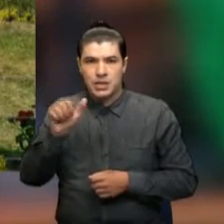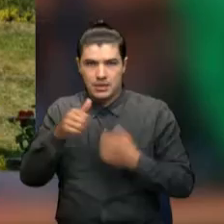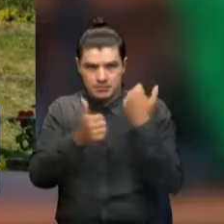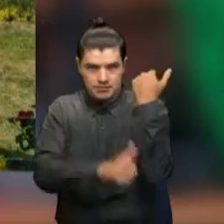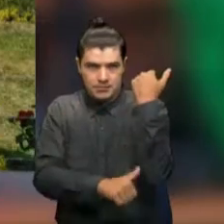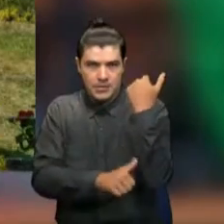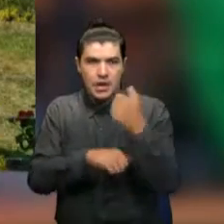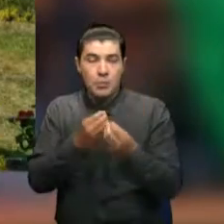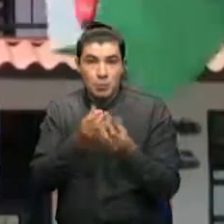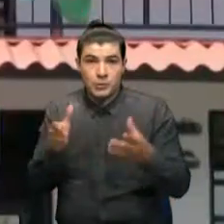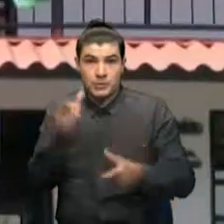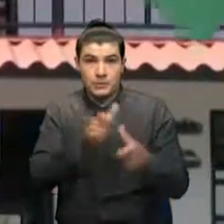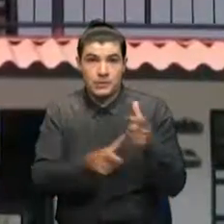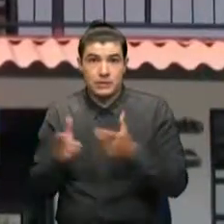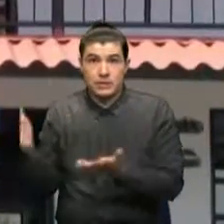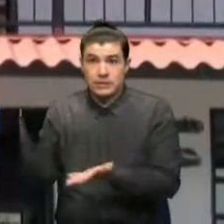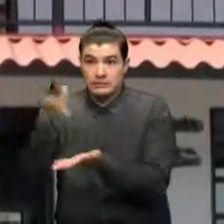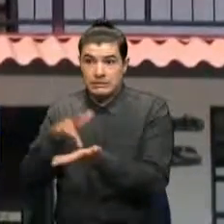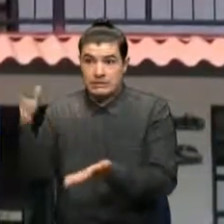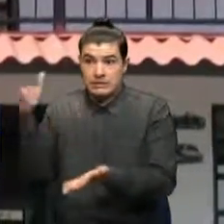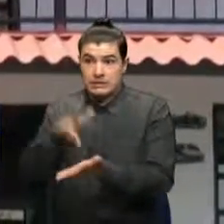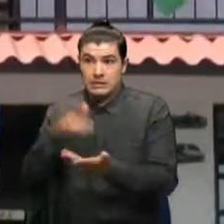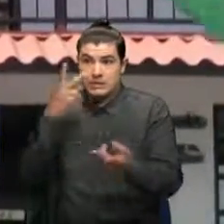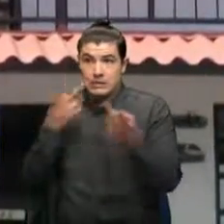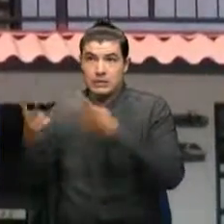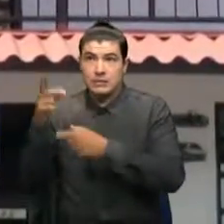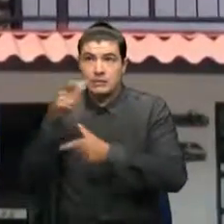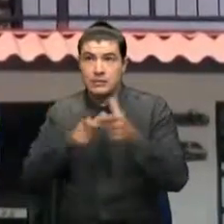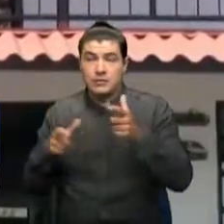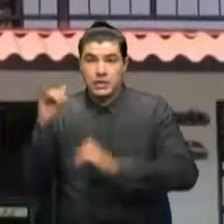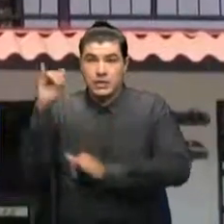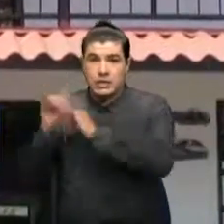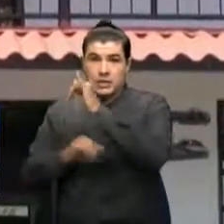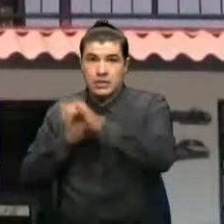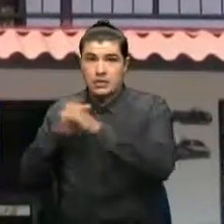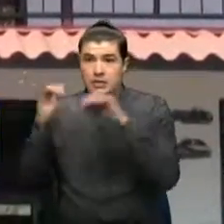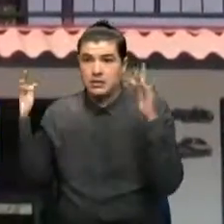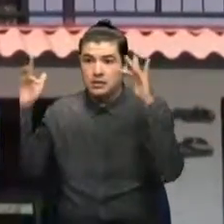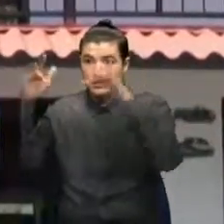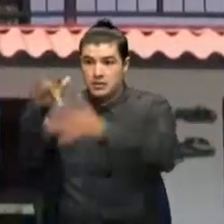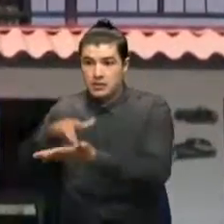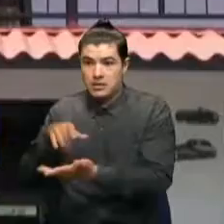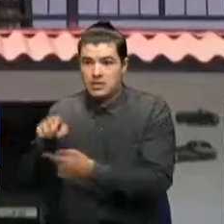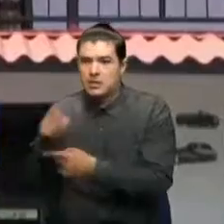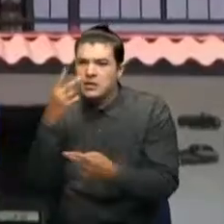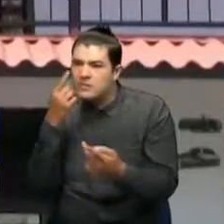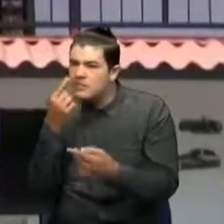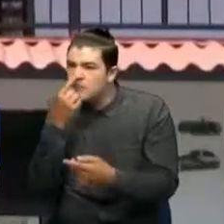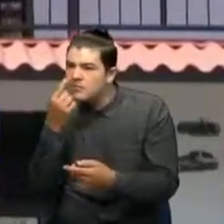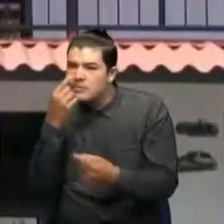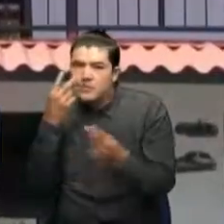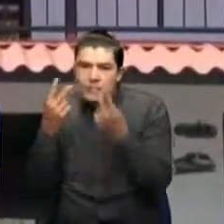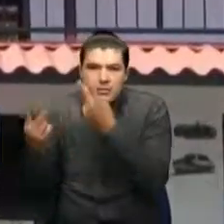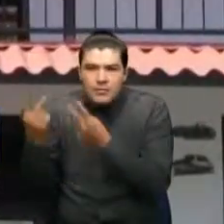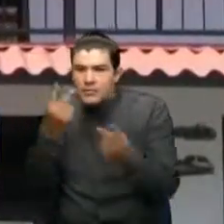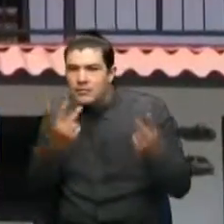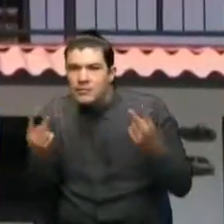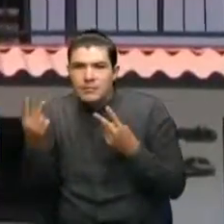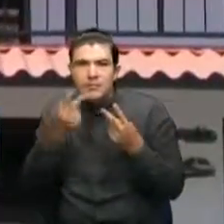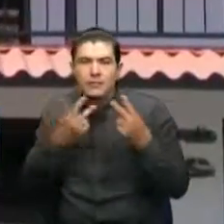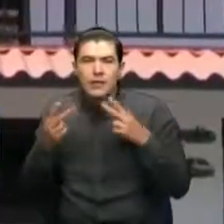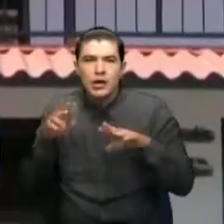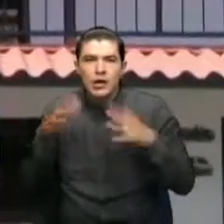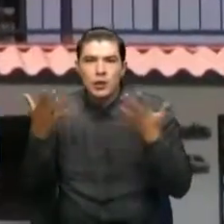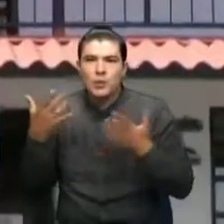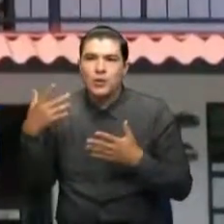los visitantes, especialmente extranjeros, que han venido a curiosear en este museo campestre que